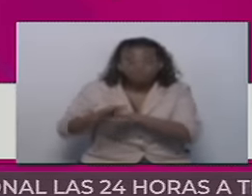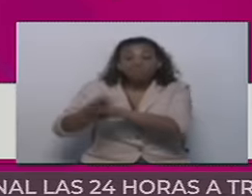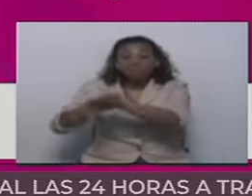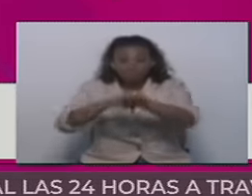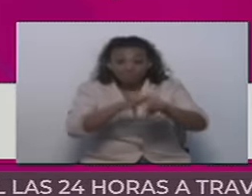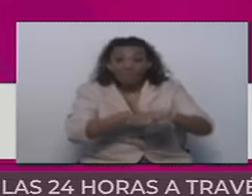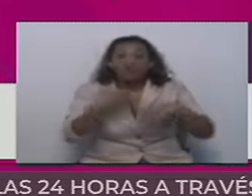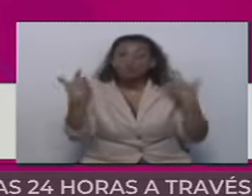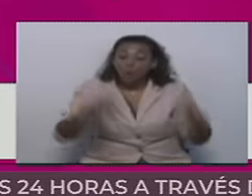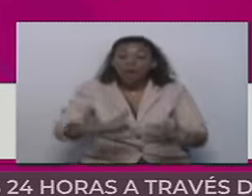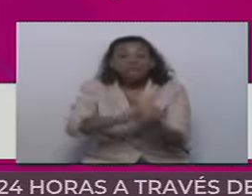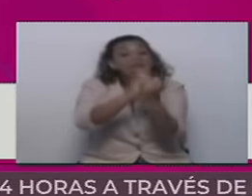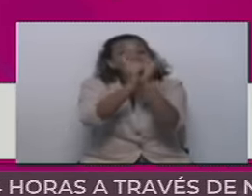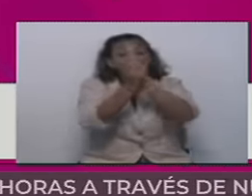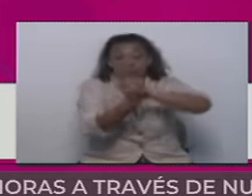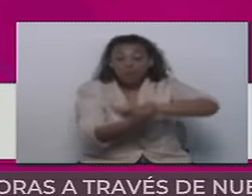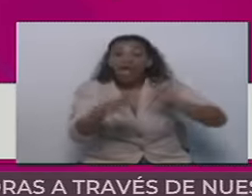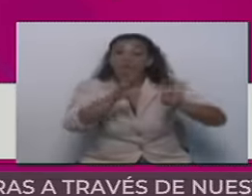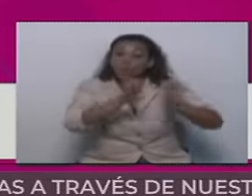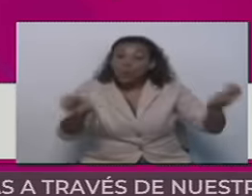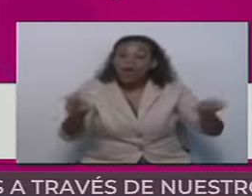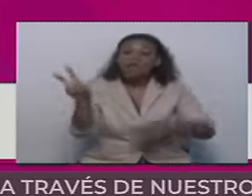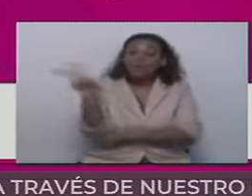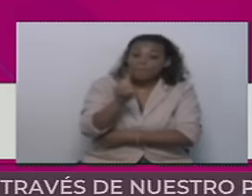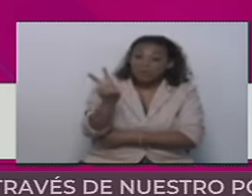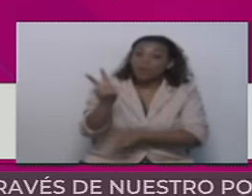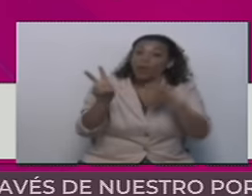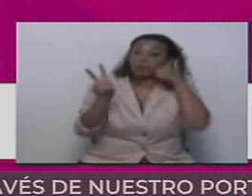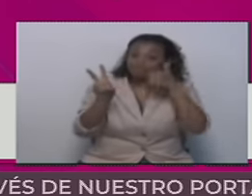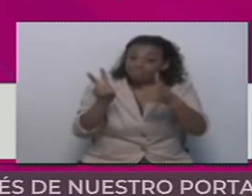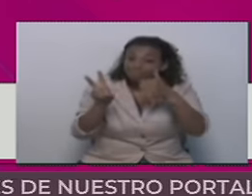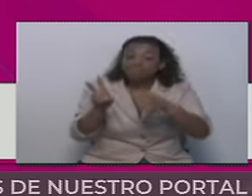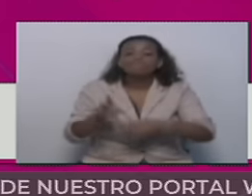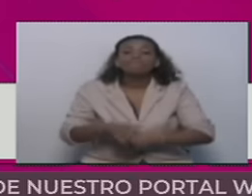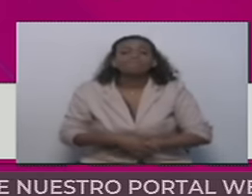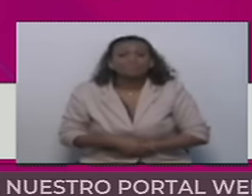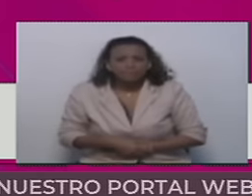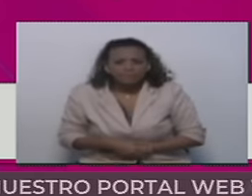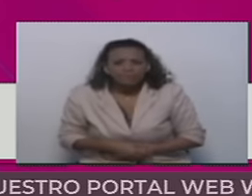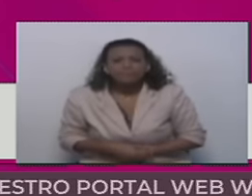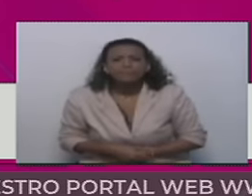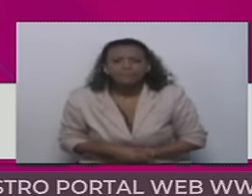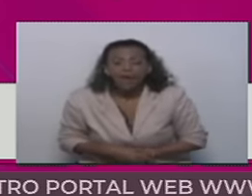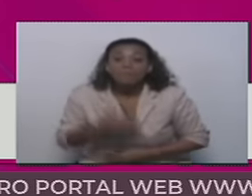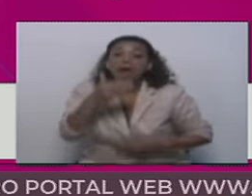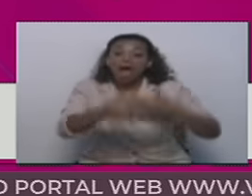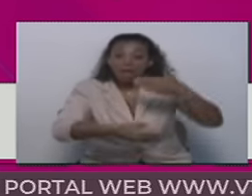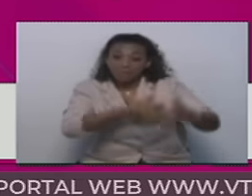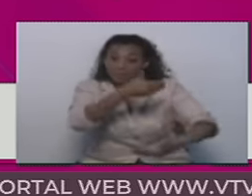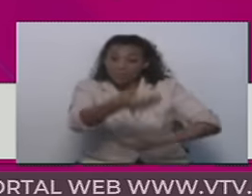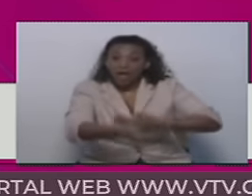Una gran transformación de la educación venezolana para actualizarla.